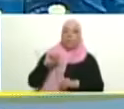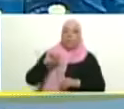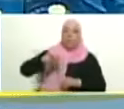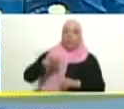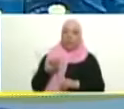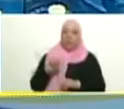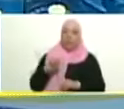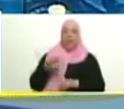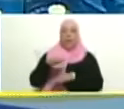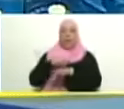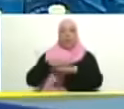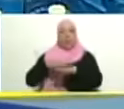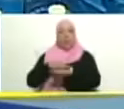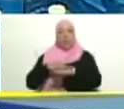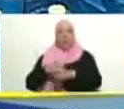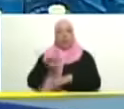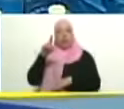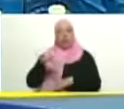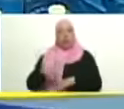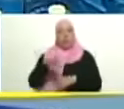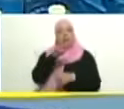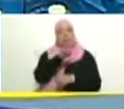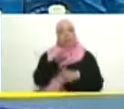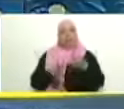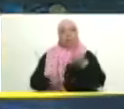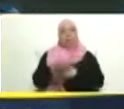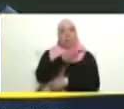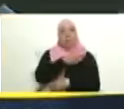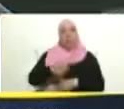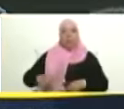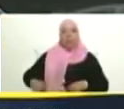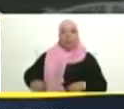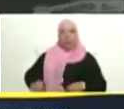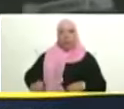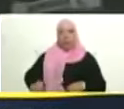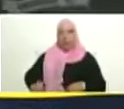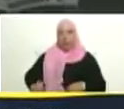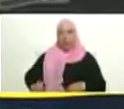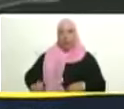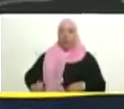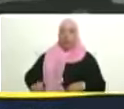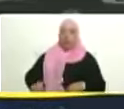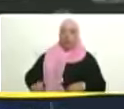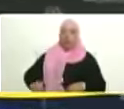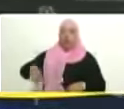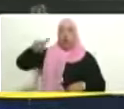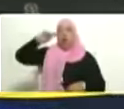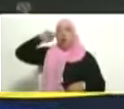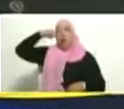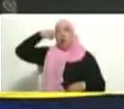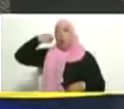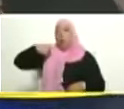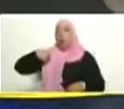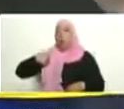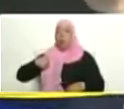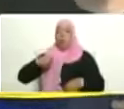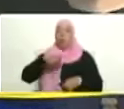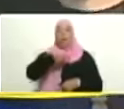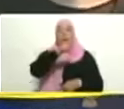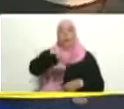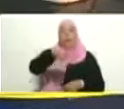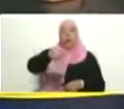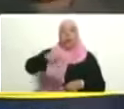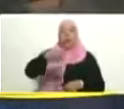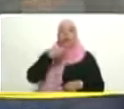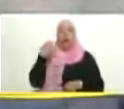viceministras. Yo le recordaba que en este lugar, muchachos, graduando, Juventud Policial de